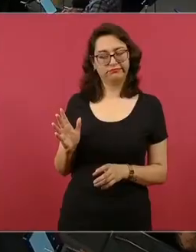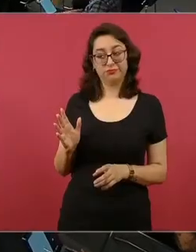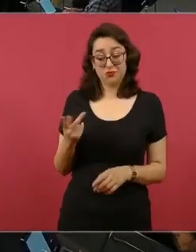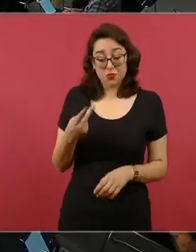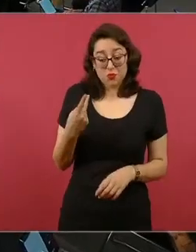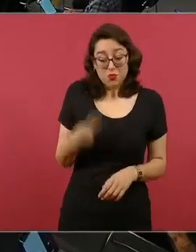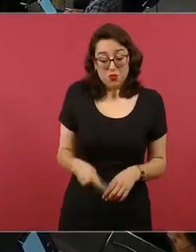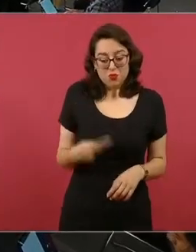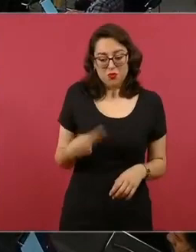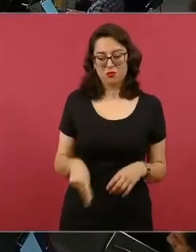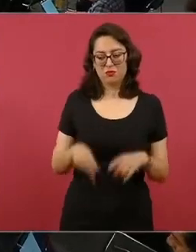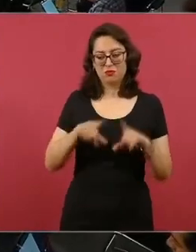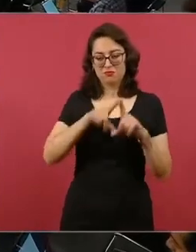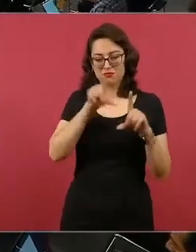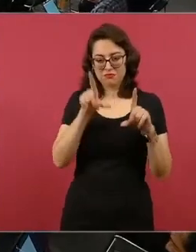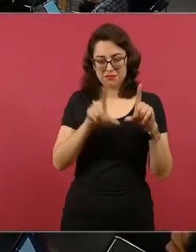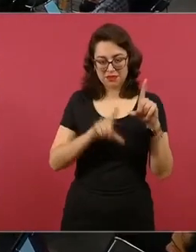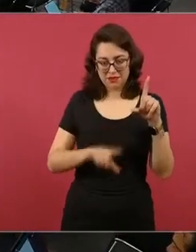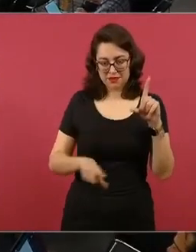de